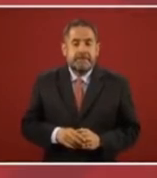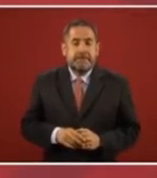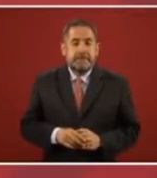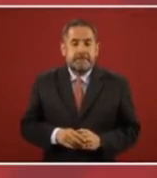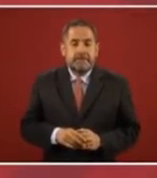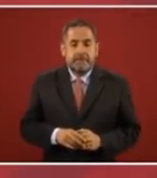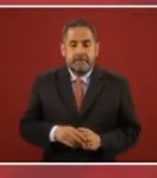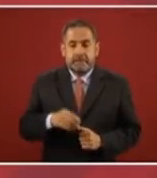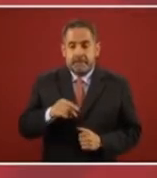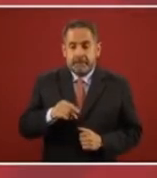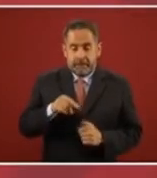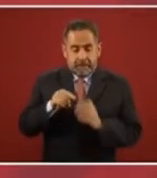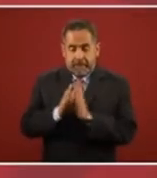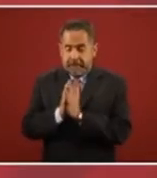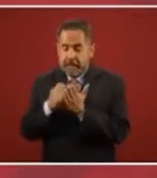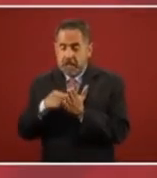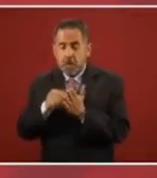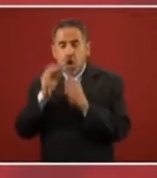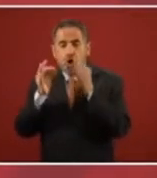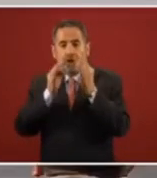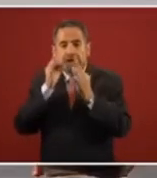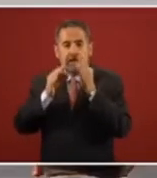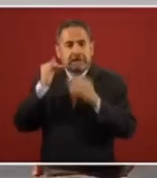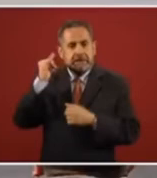en noticias del imperio